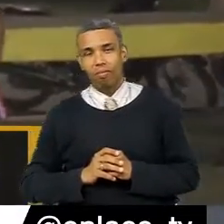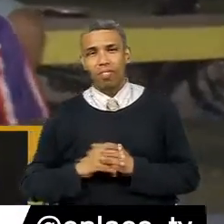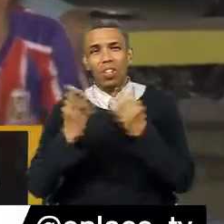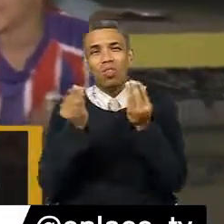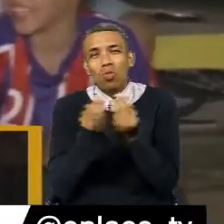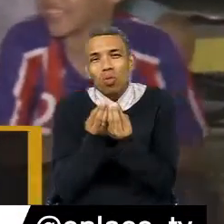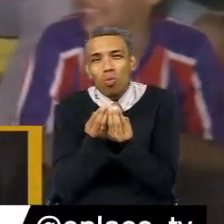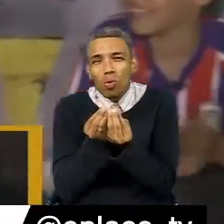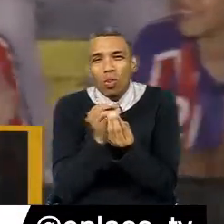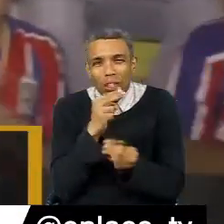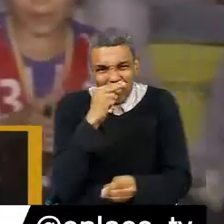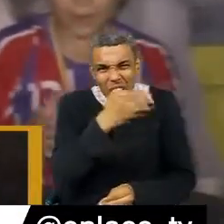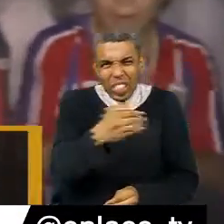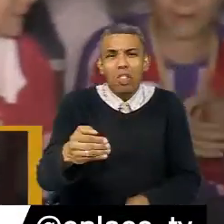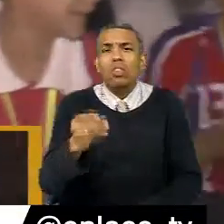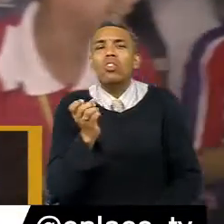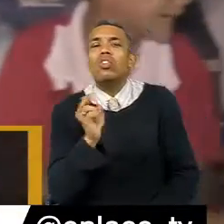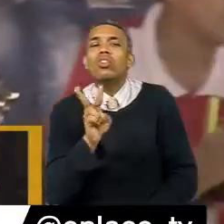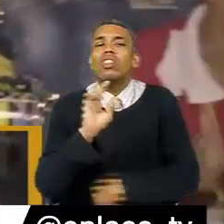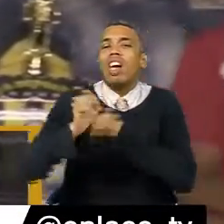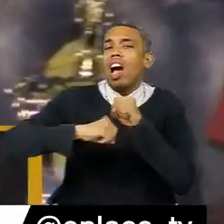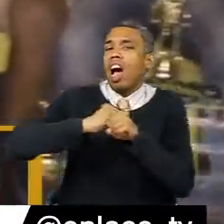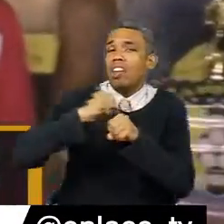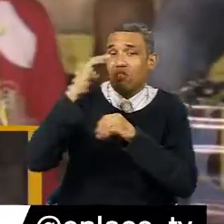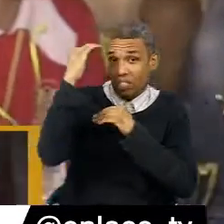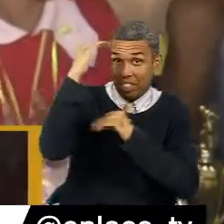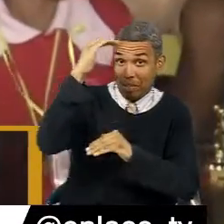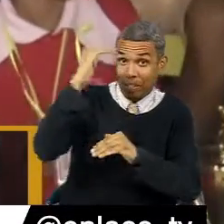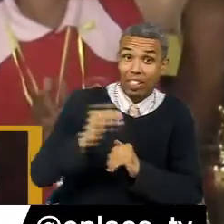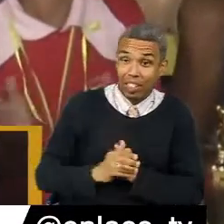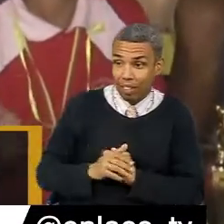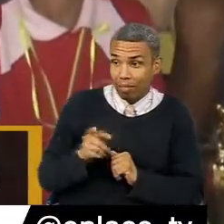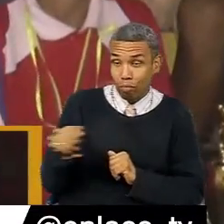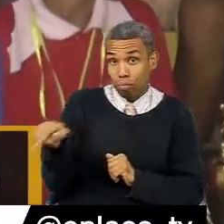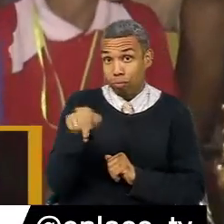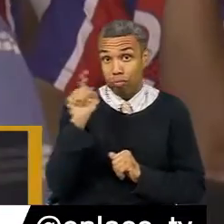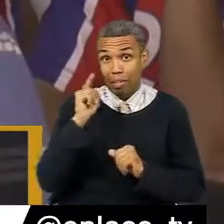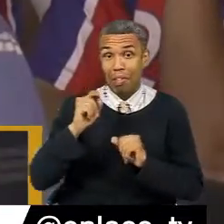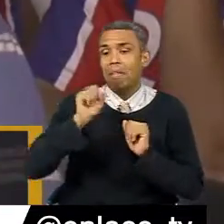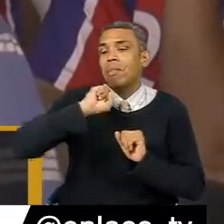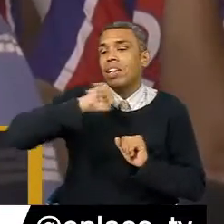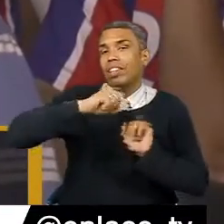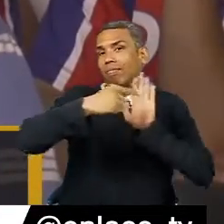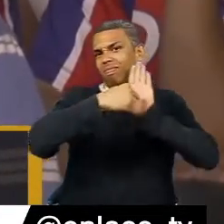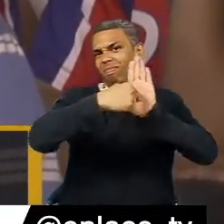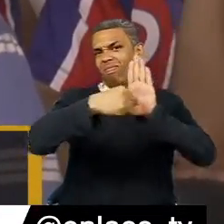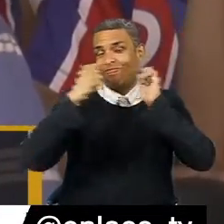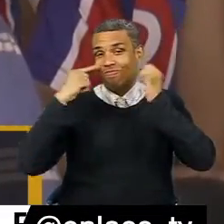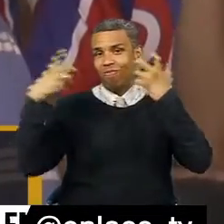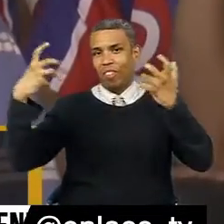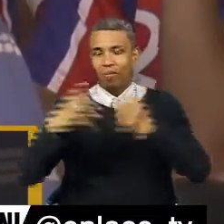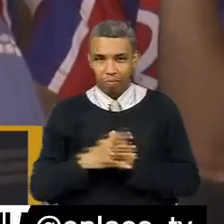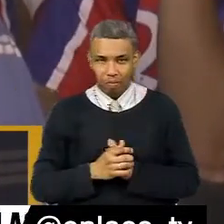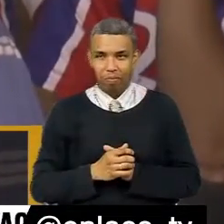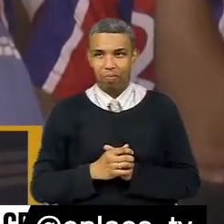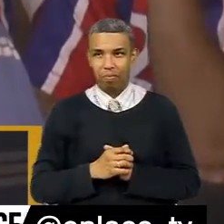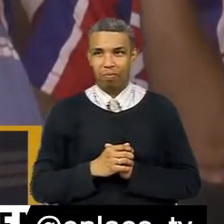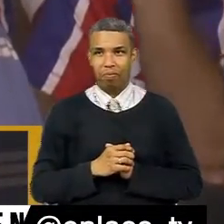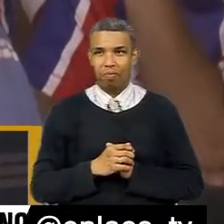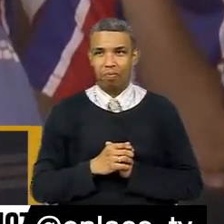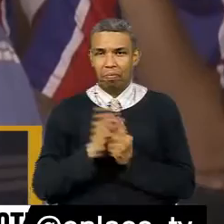el único equipo de Barranca Bermeja que representó a la ciudad y a Santander en el torneo nacional. Significó mucho para nosotros, el esfuerzo